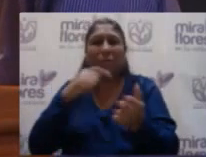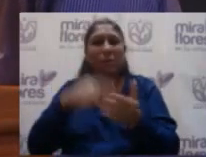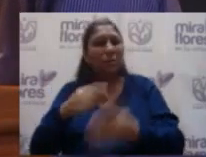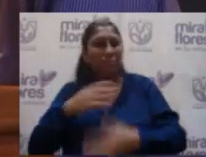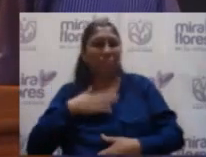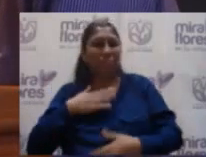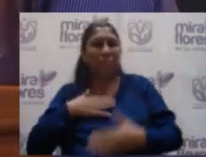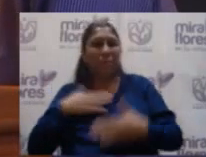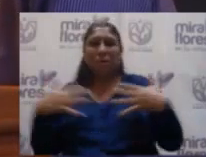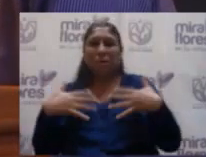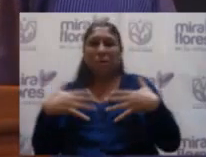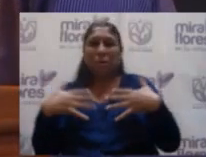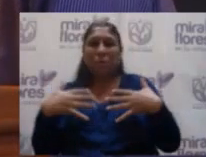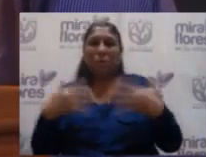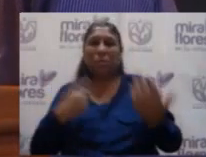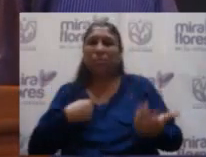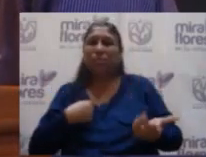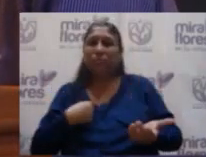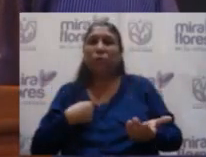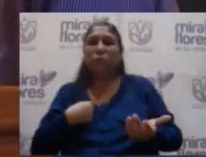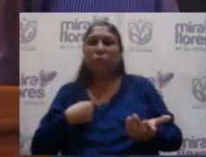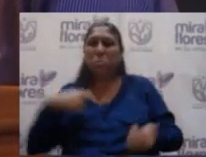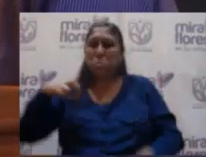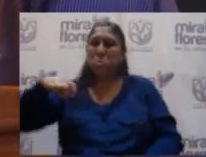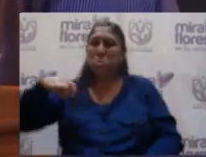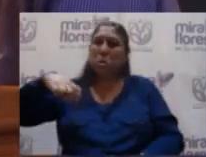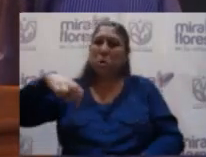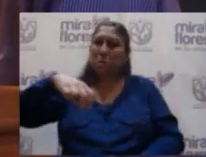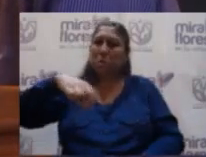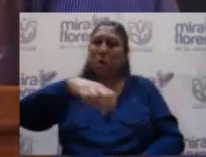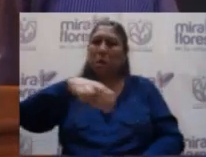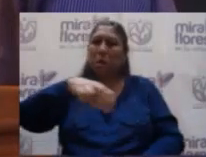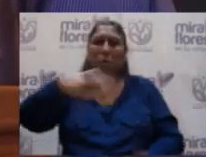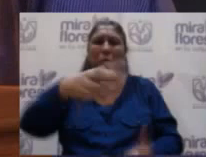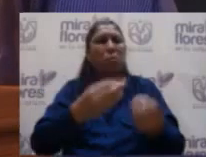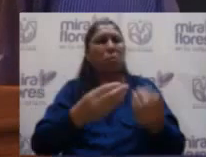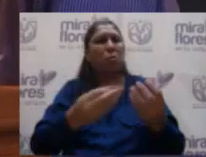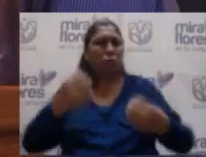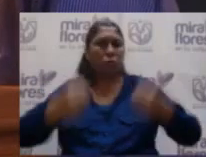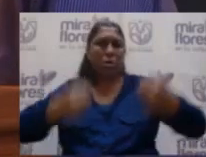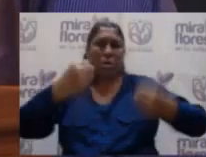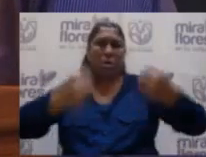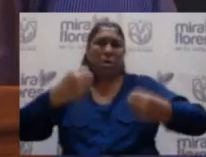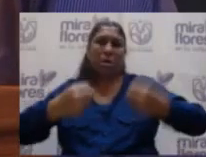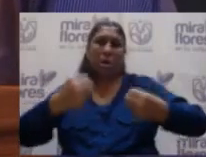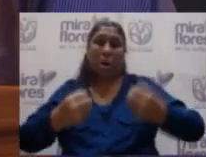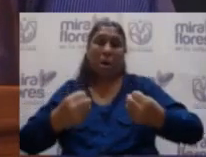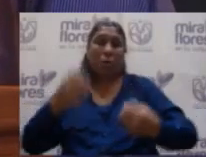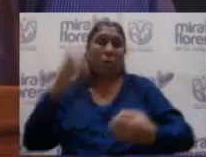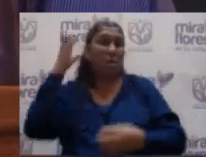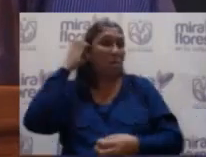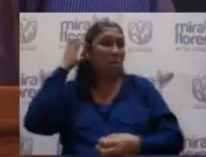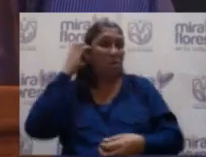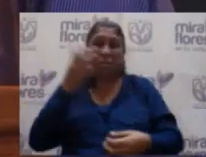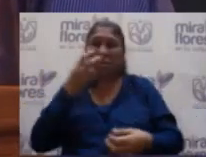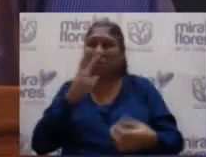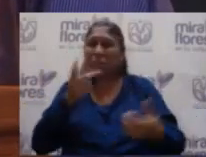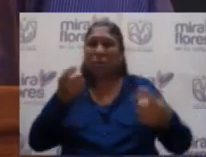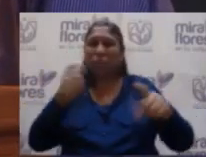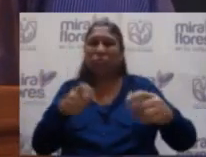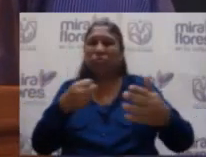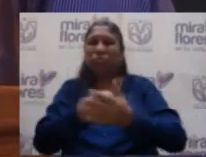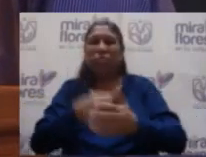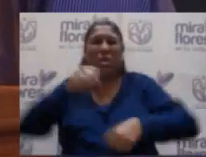temor. Yo circulo demasiado en Miraflores con vehículo y veo las imprudencias que cometen